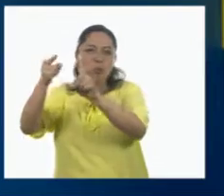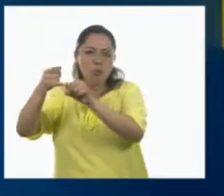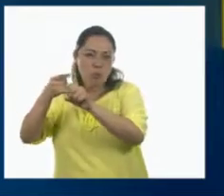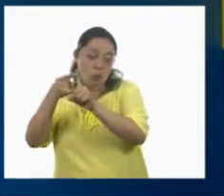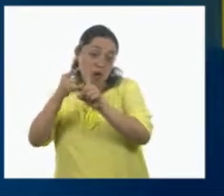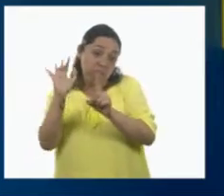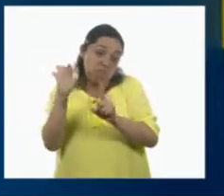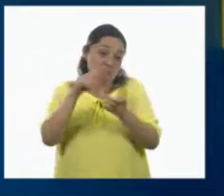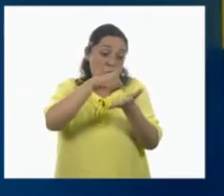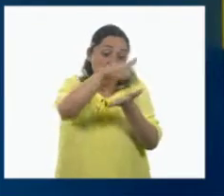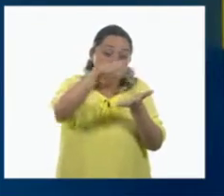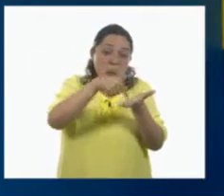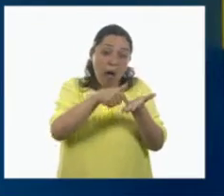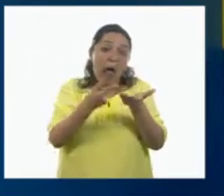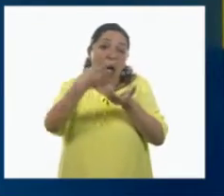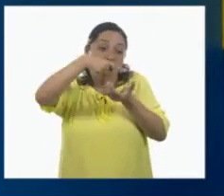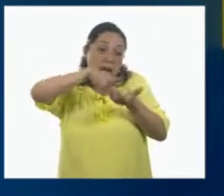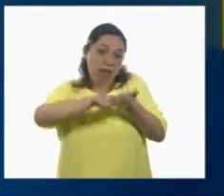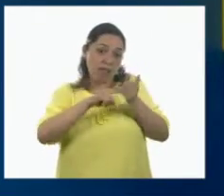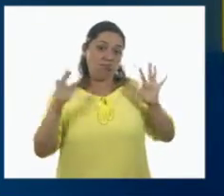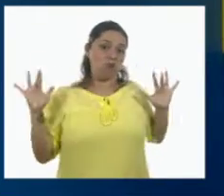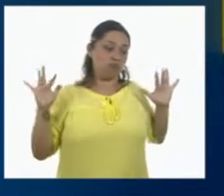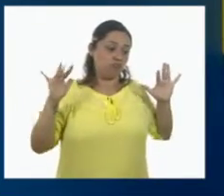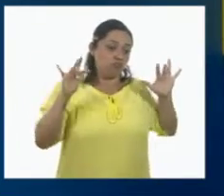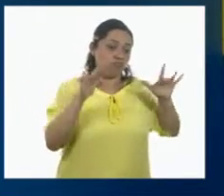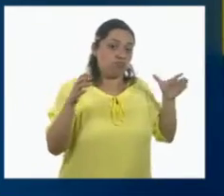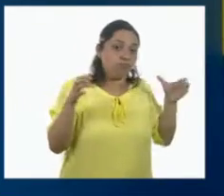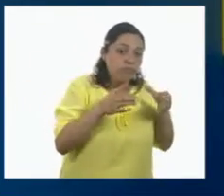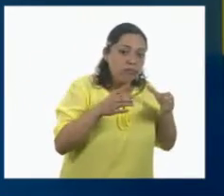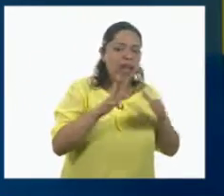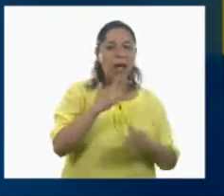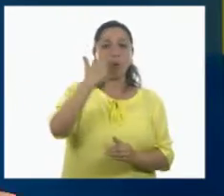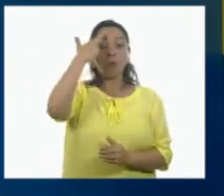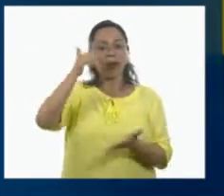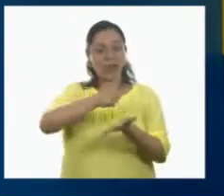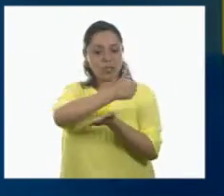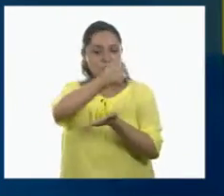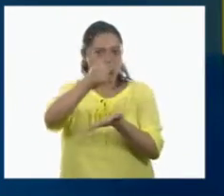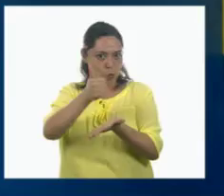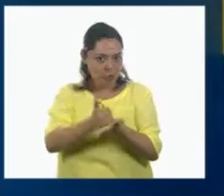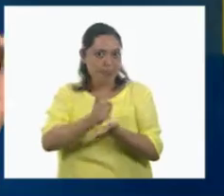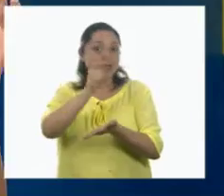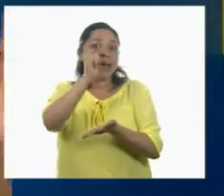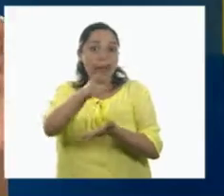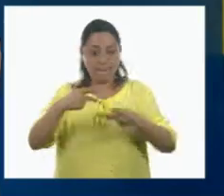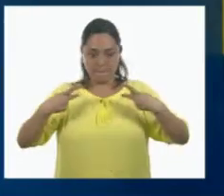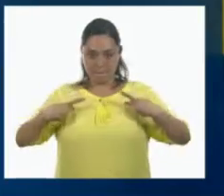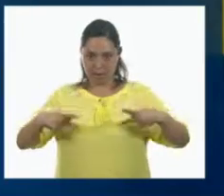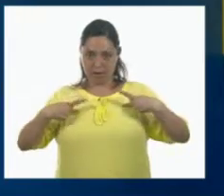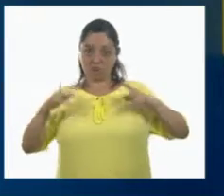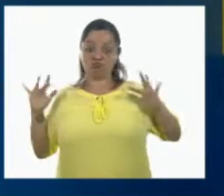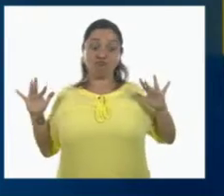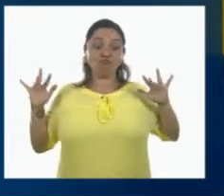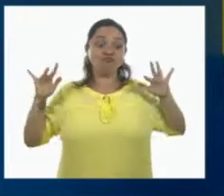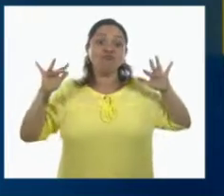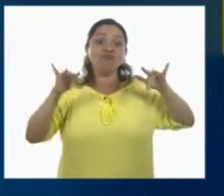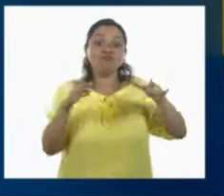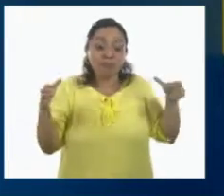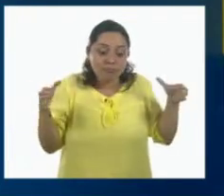lugar donde se reunían, porque recordemos que en la ciudad se reunían las personas incluso para leer